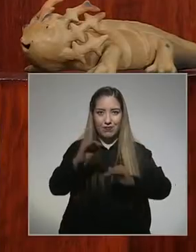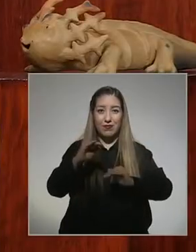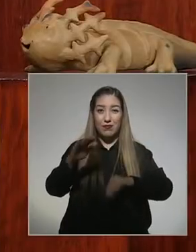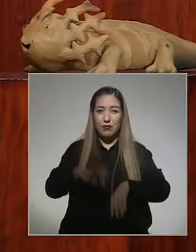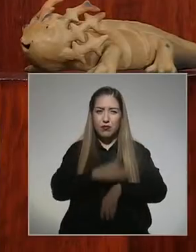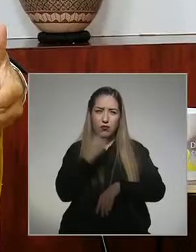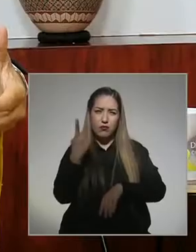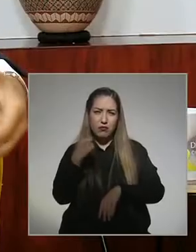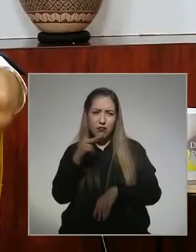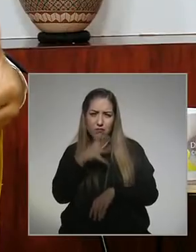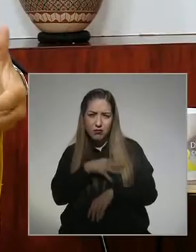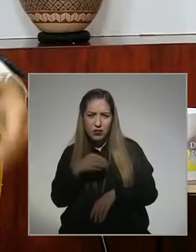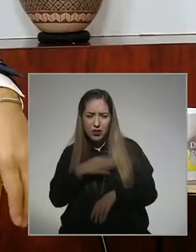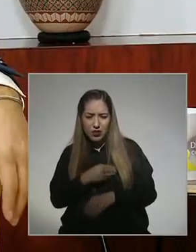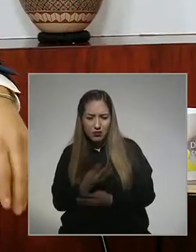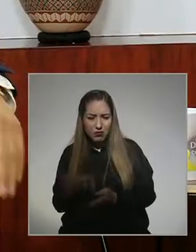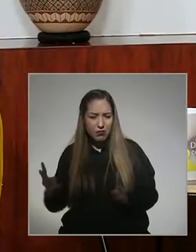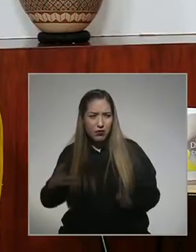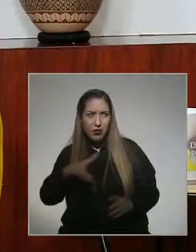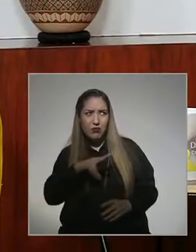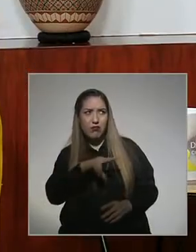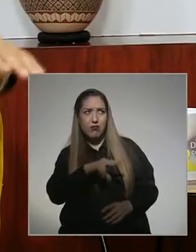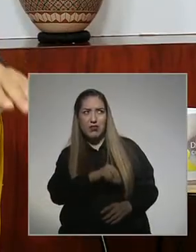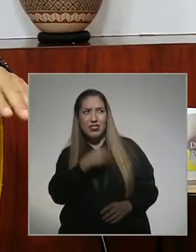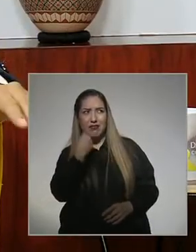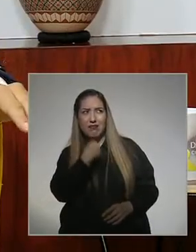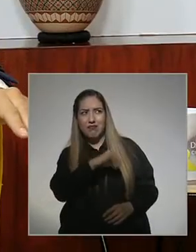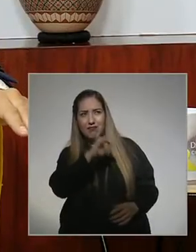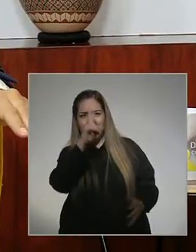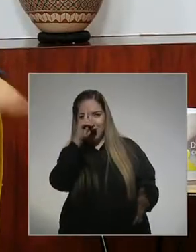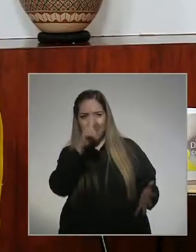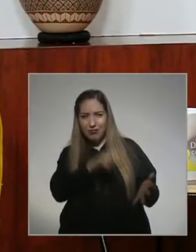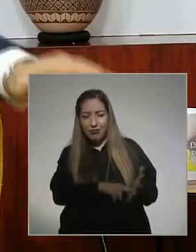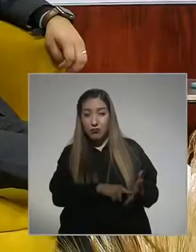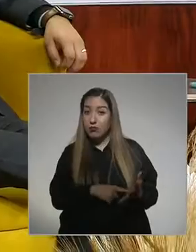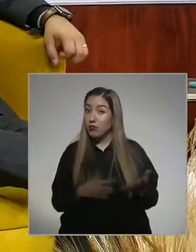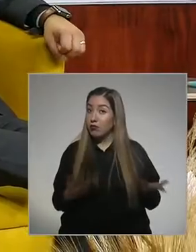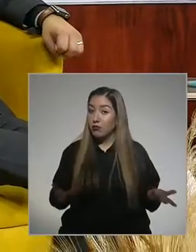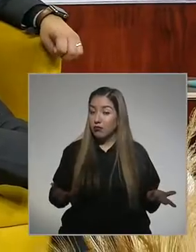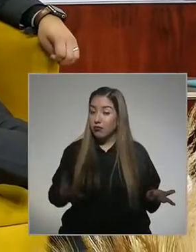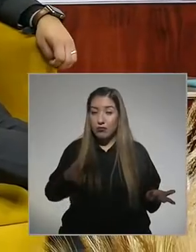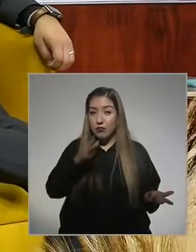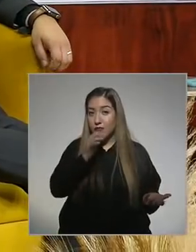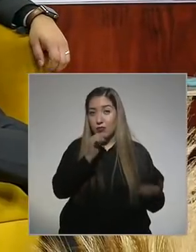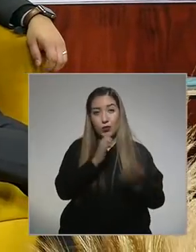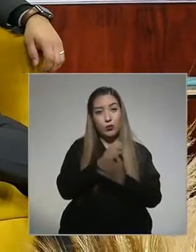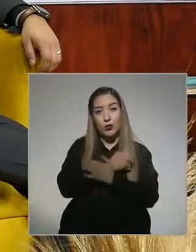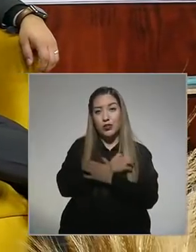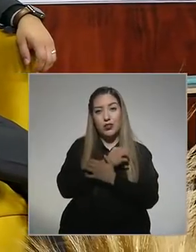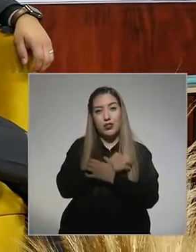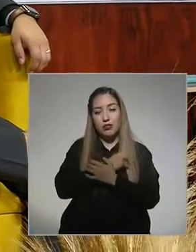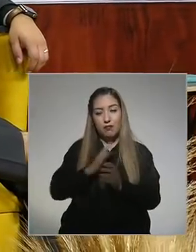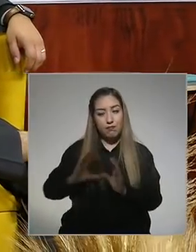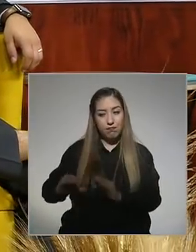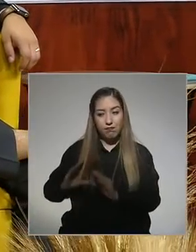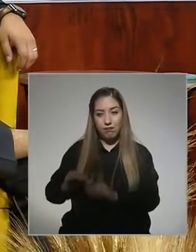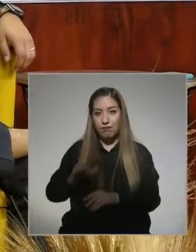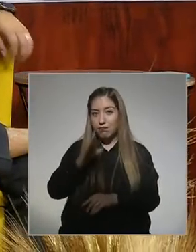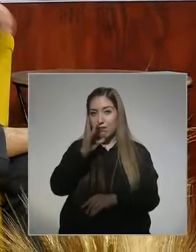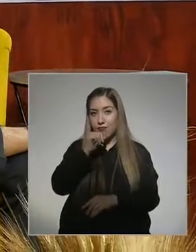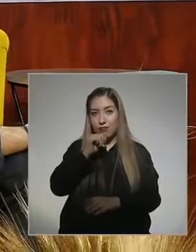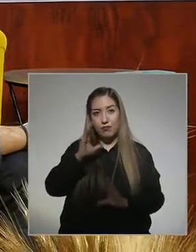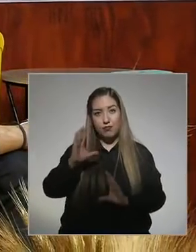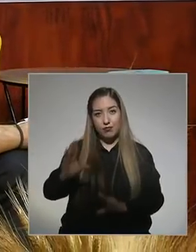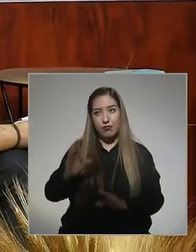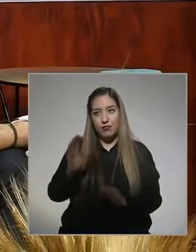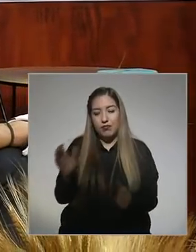tienes credibilidad como mamá o como papá, no tienes nada. Sí. No vas a poder educar, no vas a poder contener. Claro. Y en